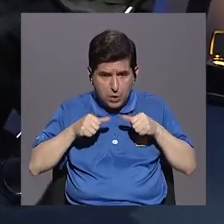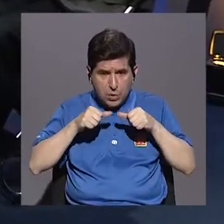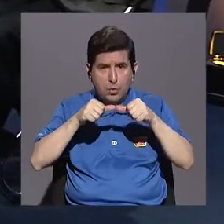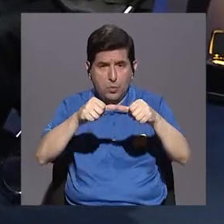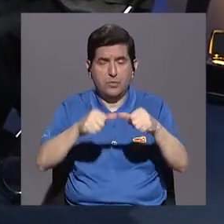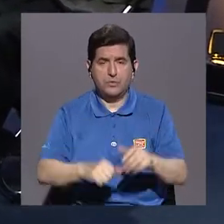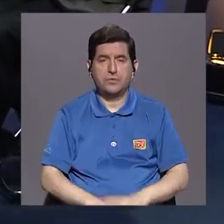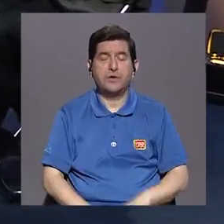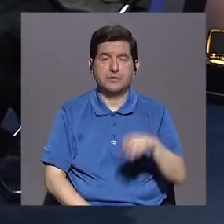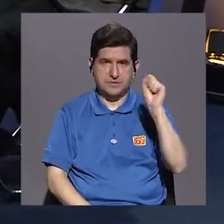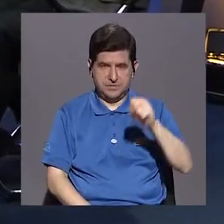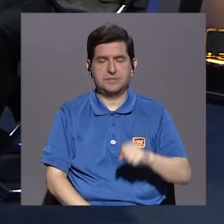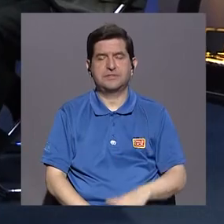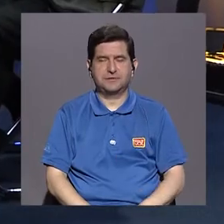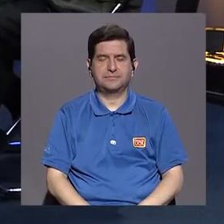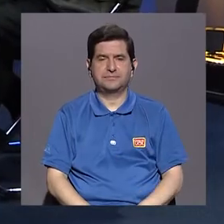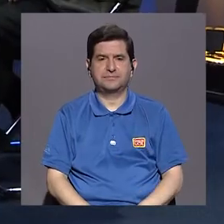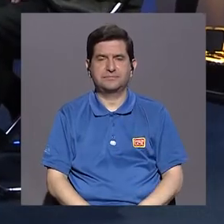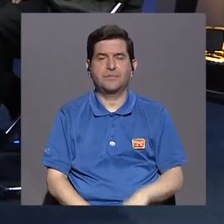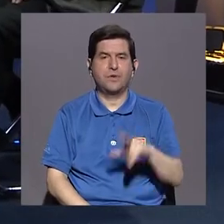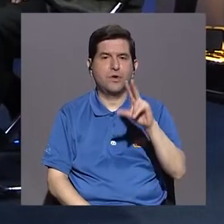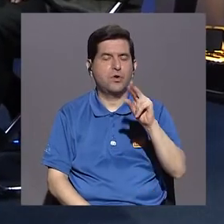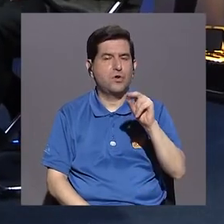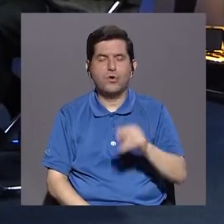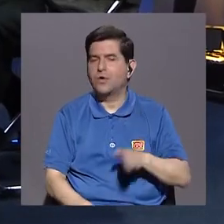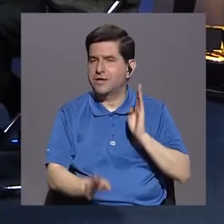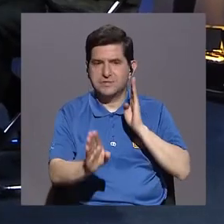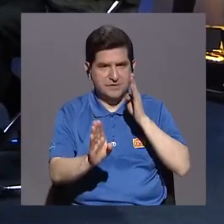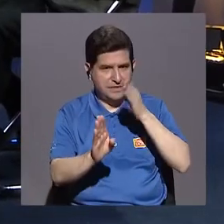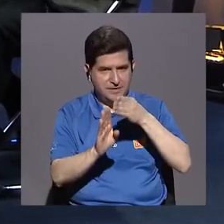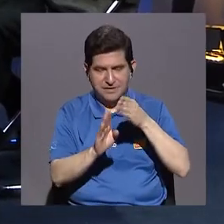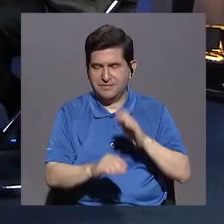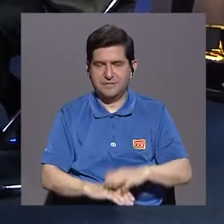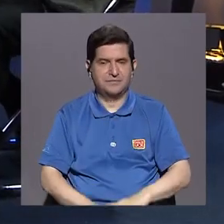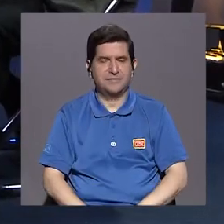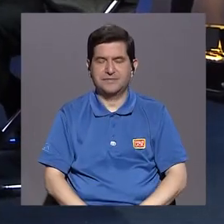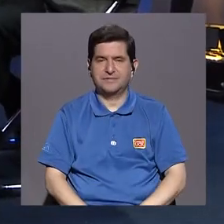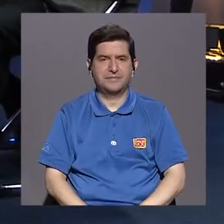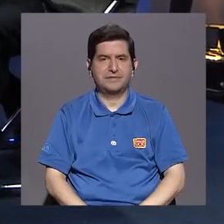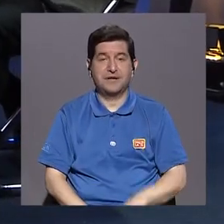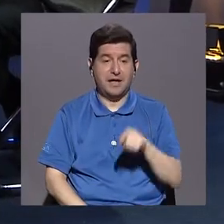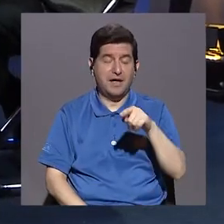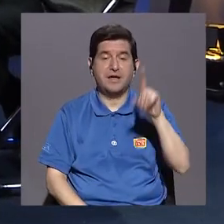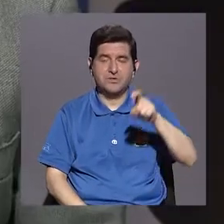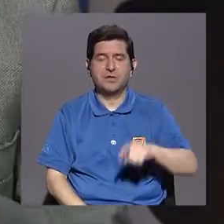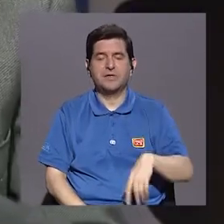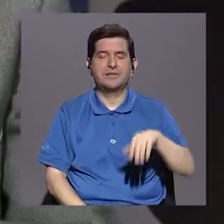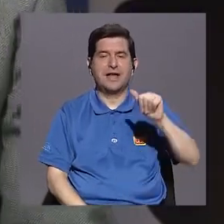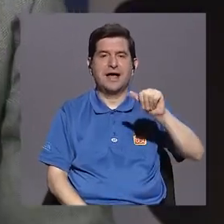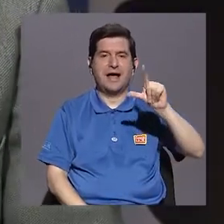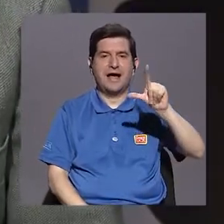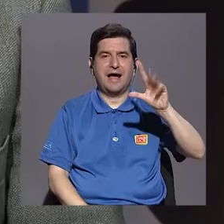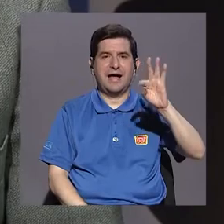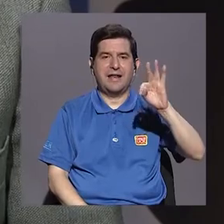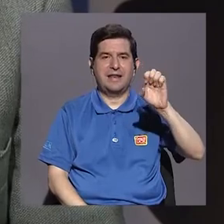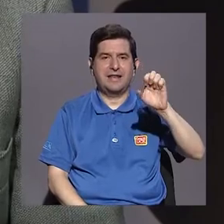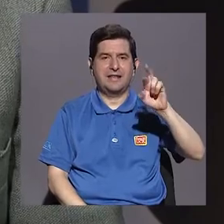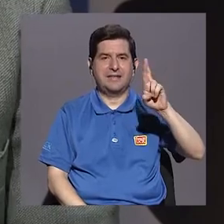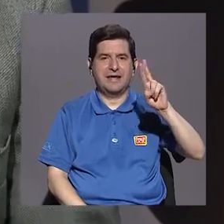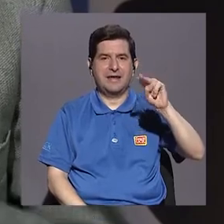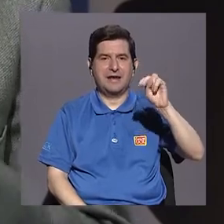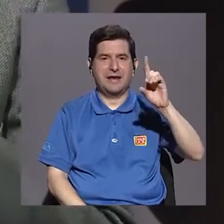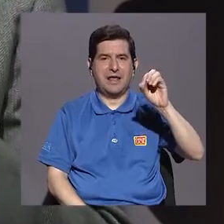a una corriente continua no es que directamente no eso tendrá que ir a un alternador y usted tiene ahí